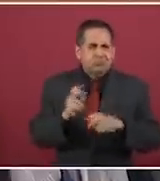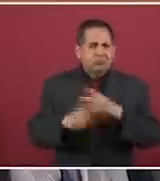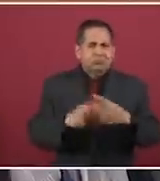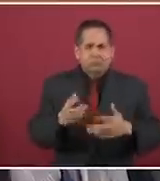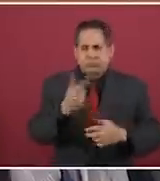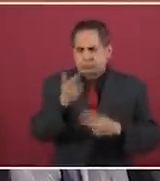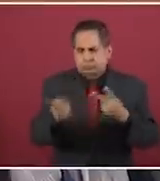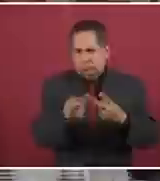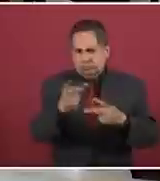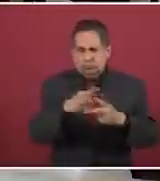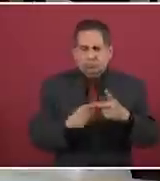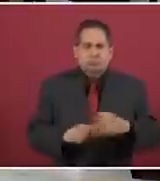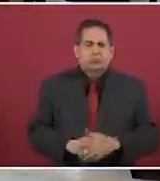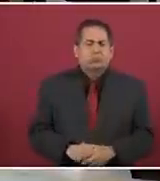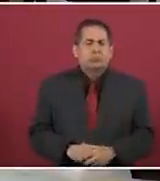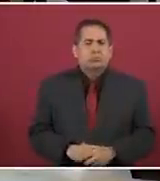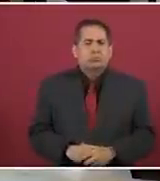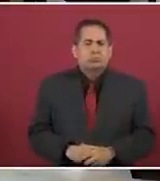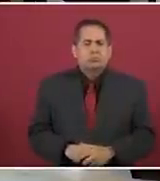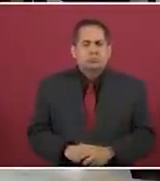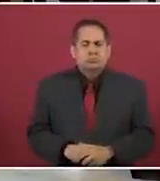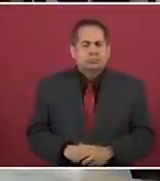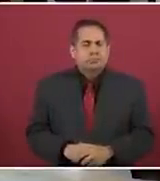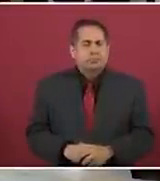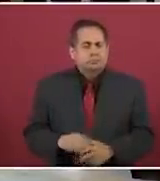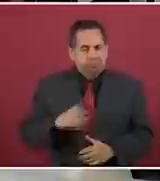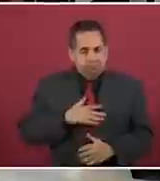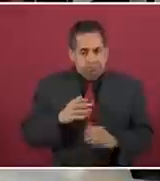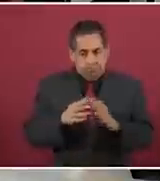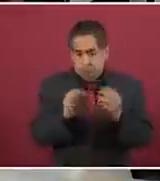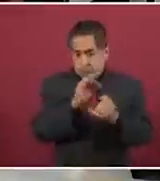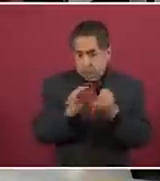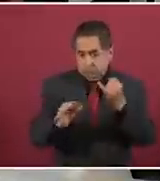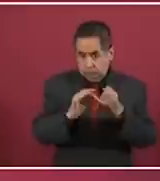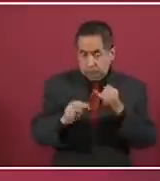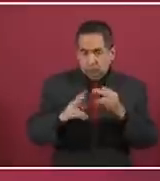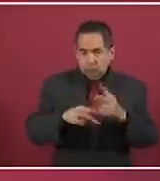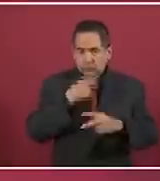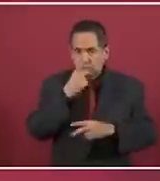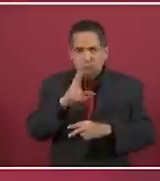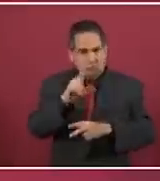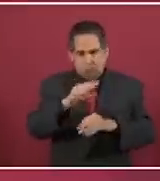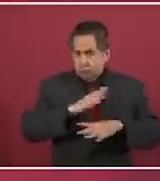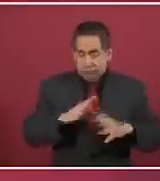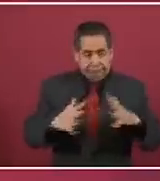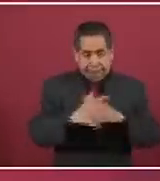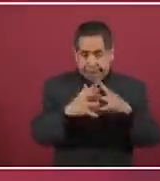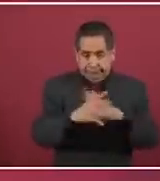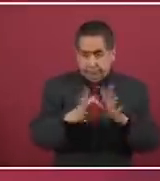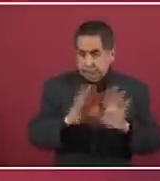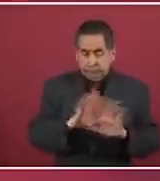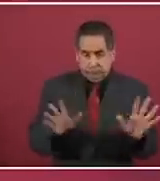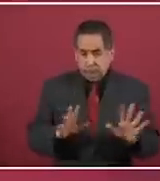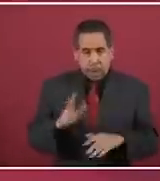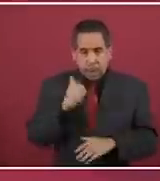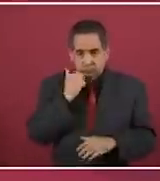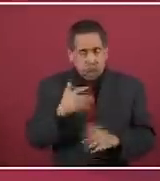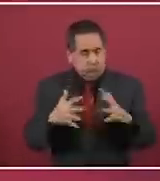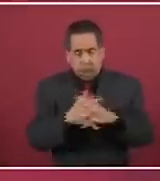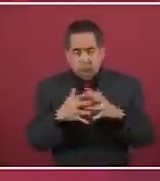son las 2 preguntas. Voy a esto último, a decir, no hay guerra, no queremos la